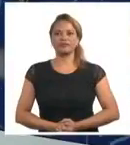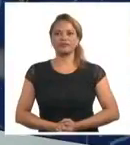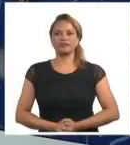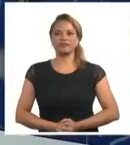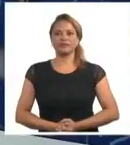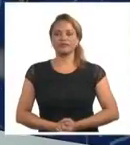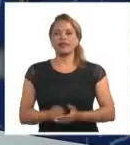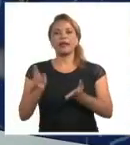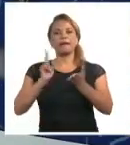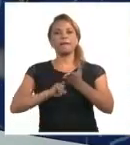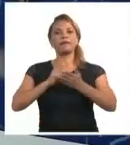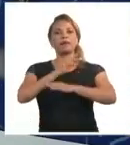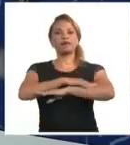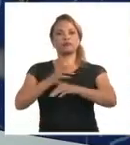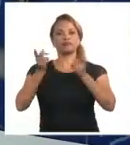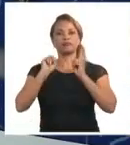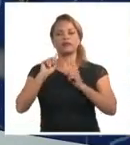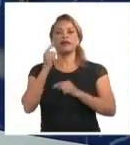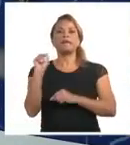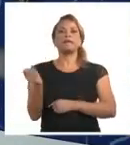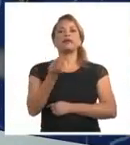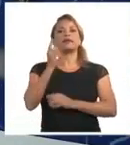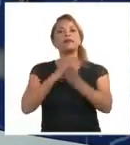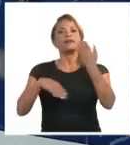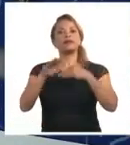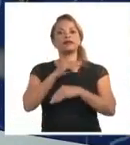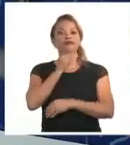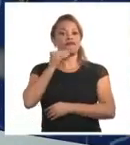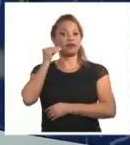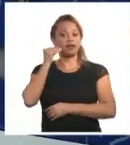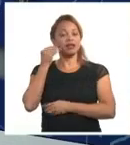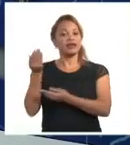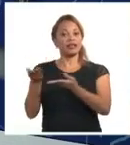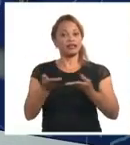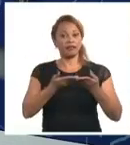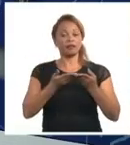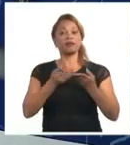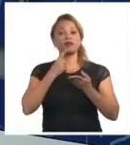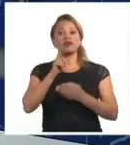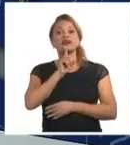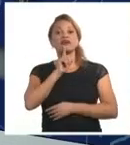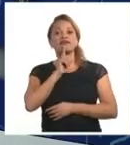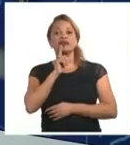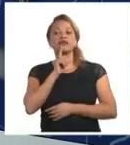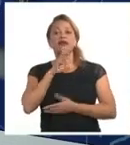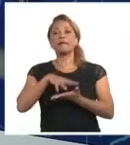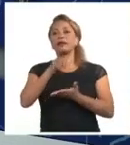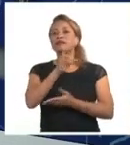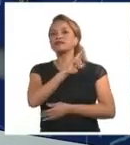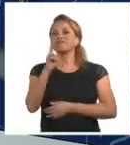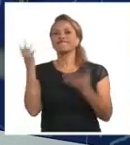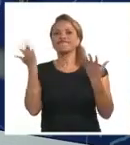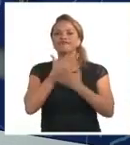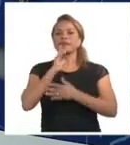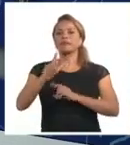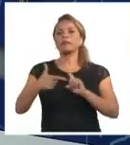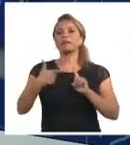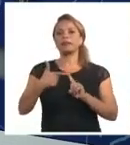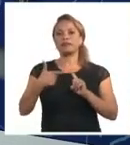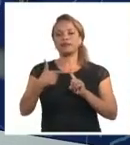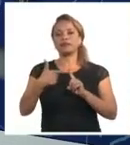El miembro del Buró Político y primer ministro Manuel Marrero Cruz recibió este viernes en el Palacio de la Revolución a la vicepresidenta ejecutiva de la